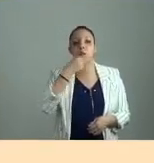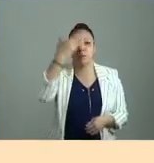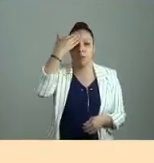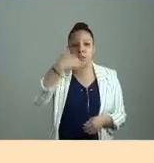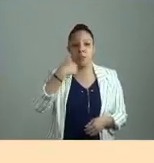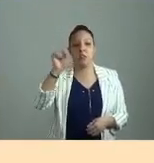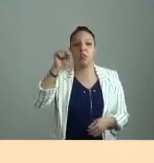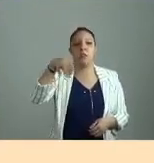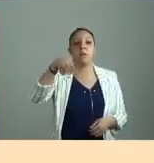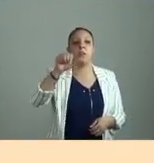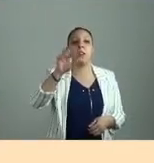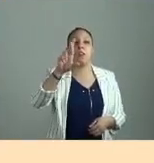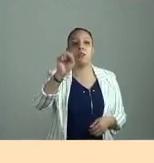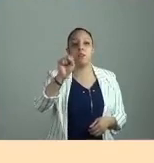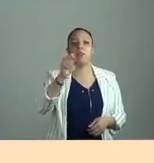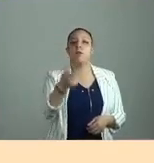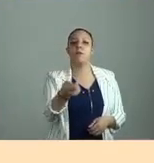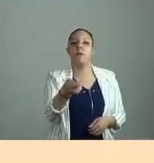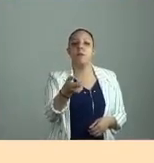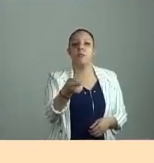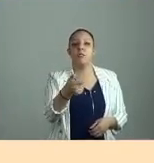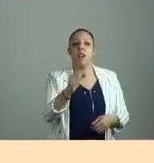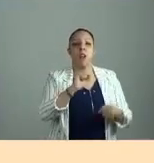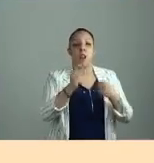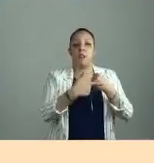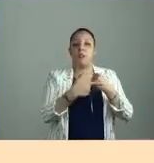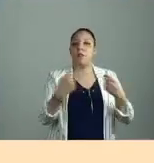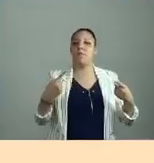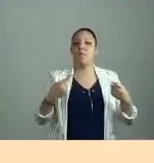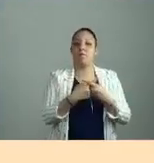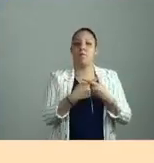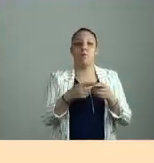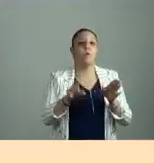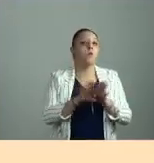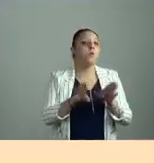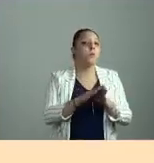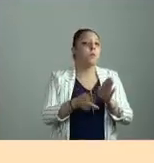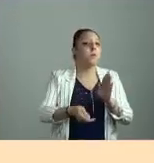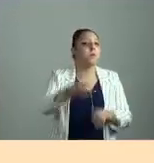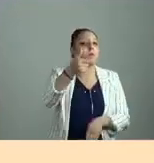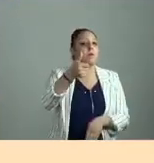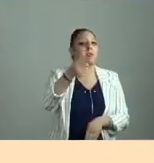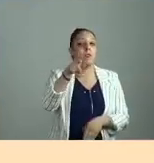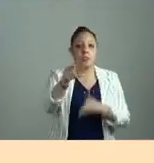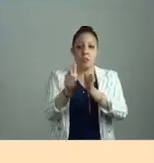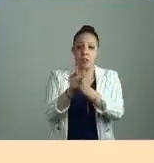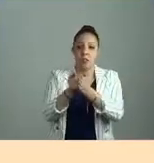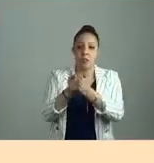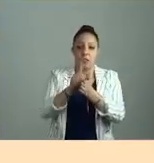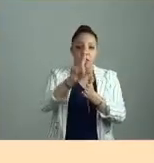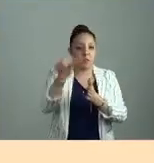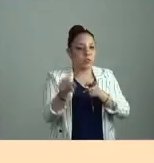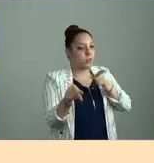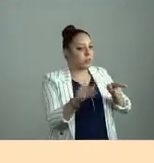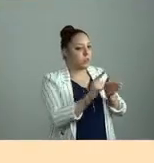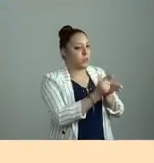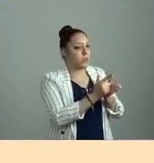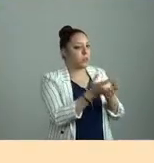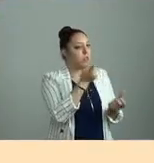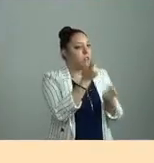a partir de su prima obra hasta la última no imax hay siempre